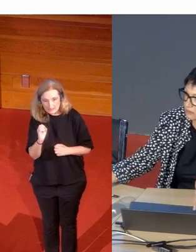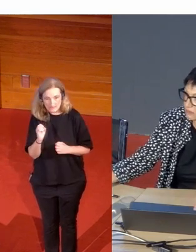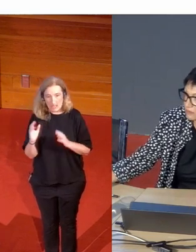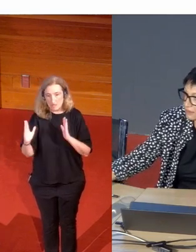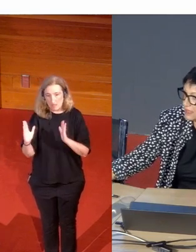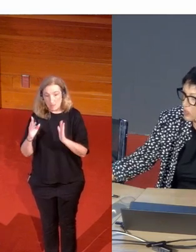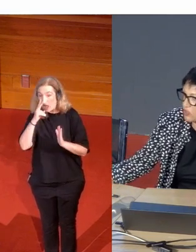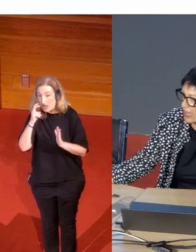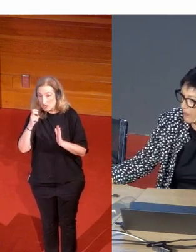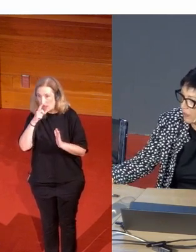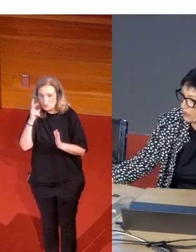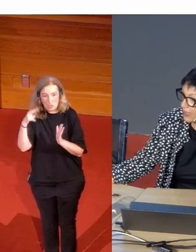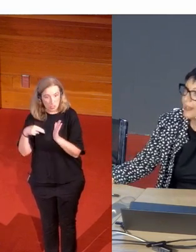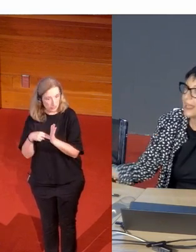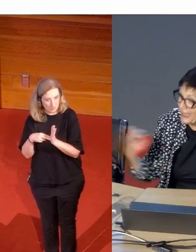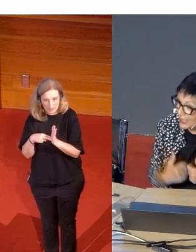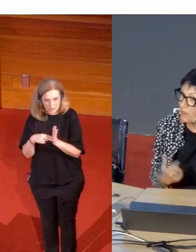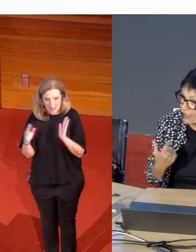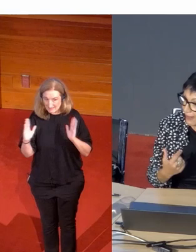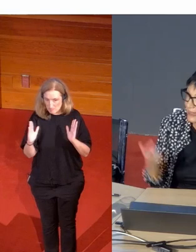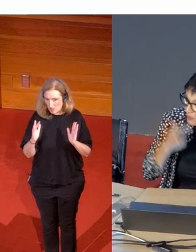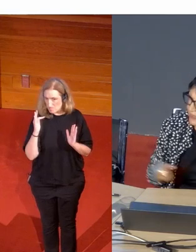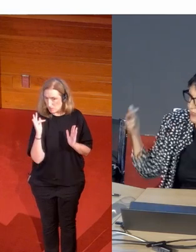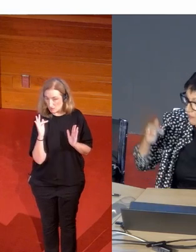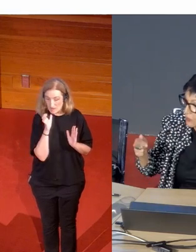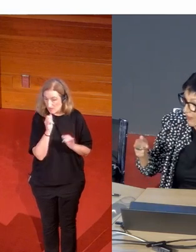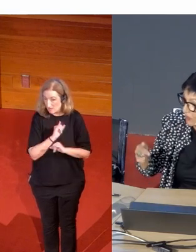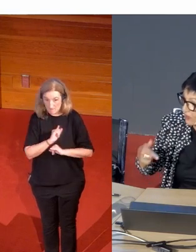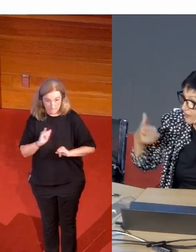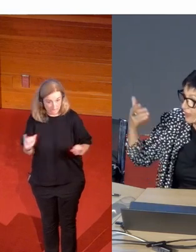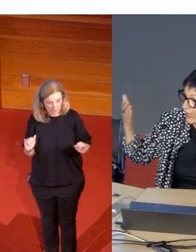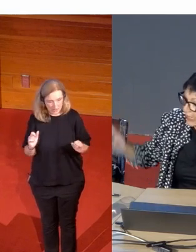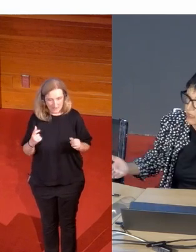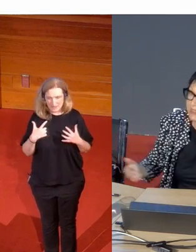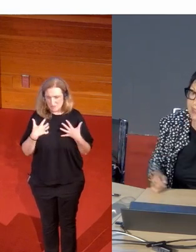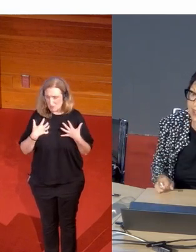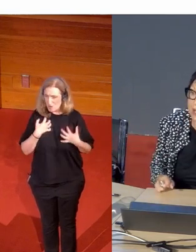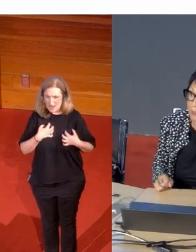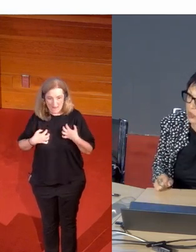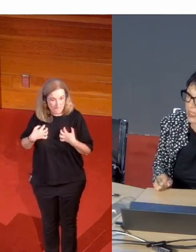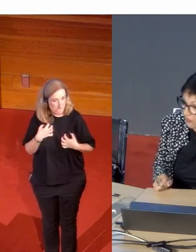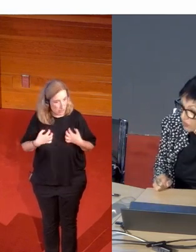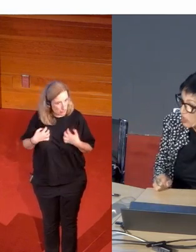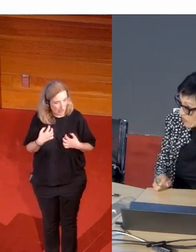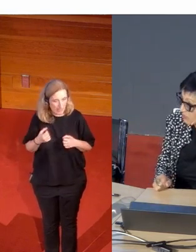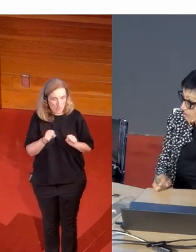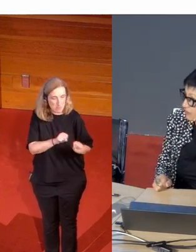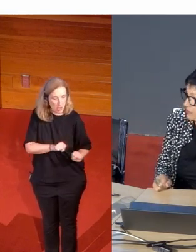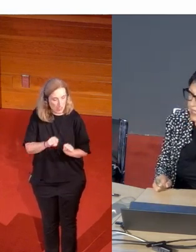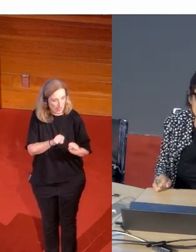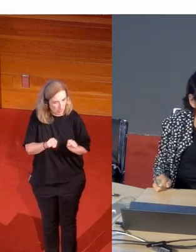2000 y eso se ha acabado y también esta es parte de la frustración que alimenta el